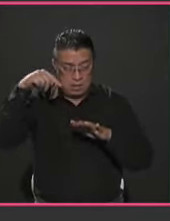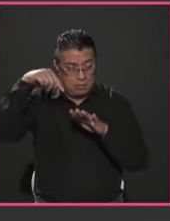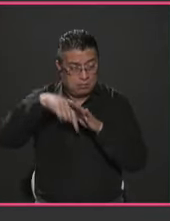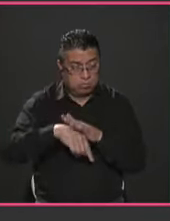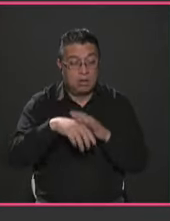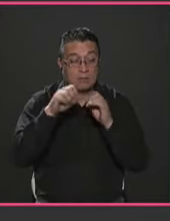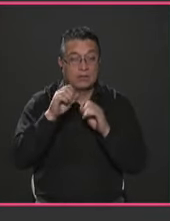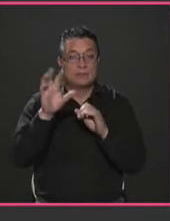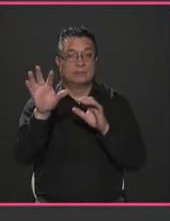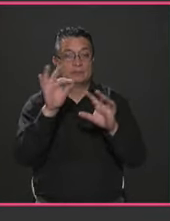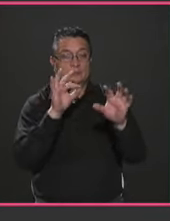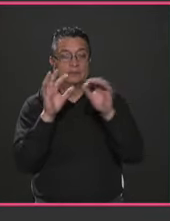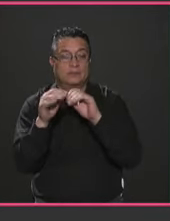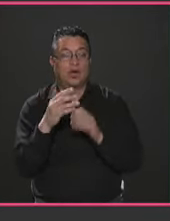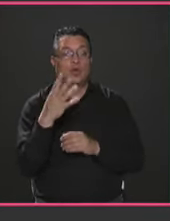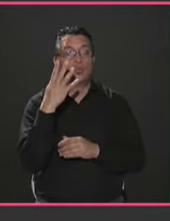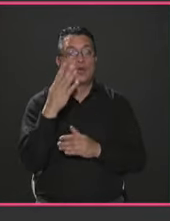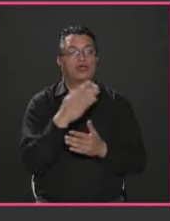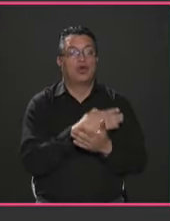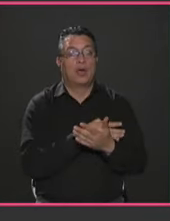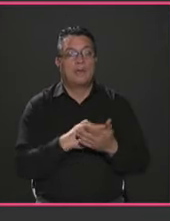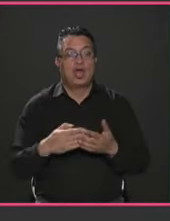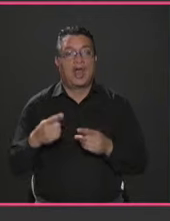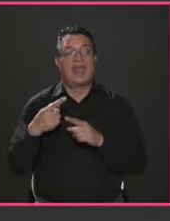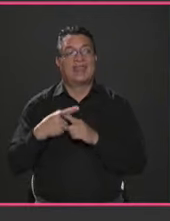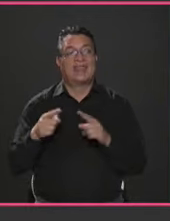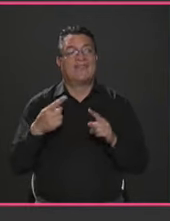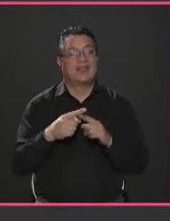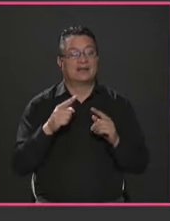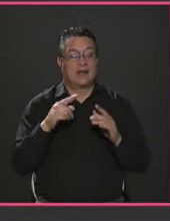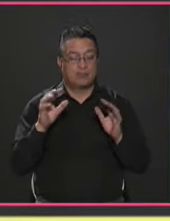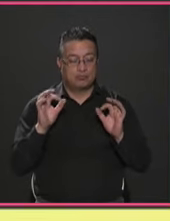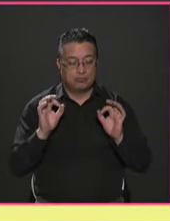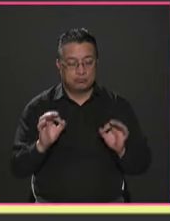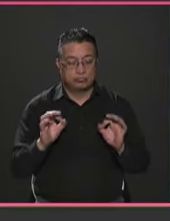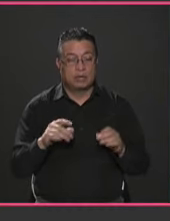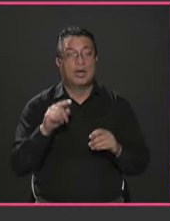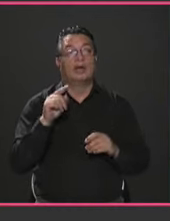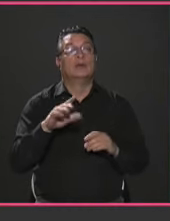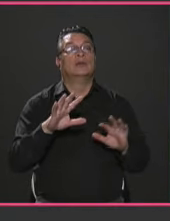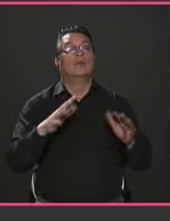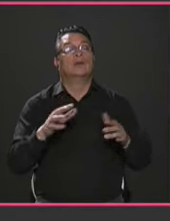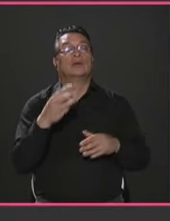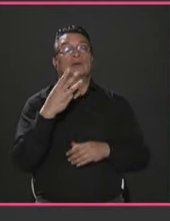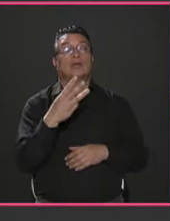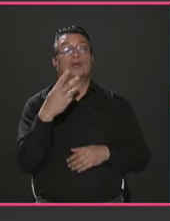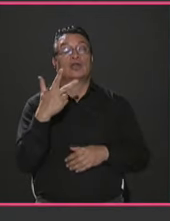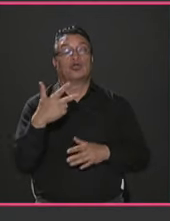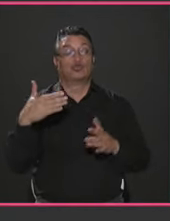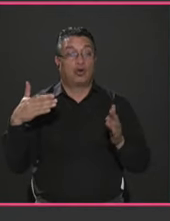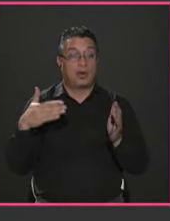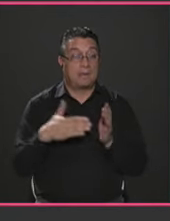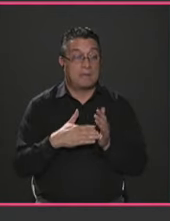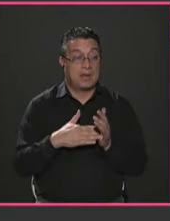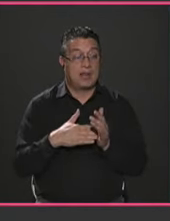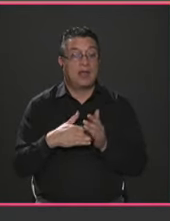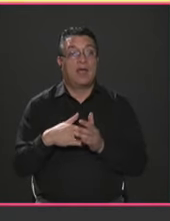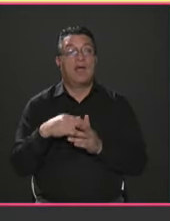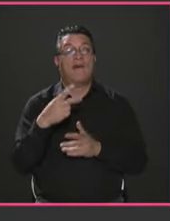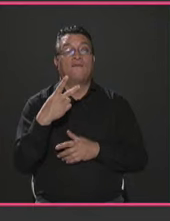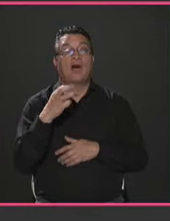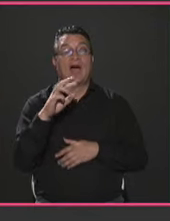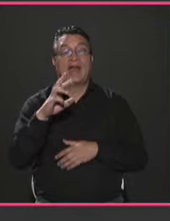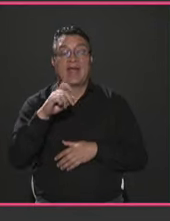total hemos detectado alrededor de 4 millones de diferencias puntuales y alrededor de 38000 variantes